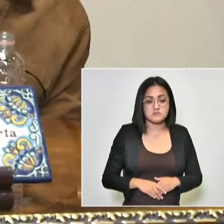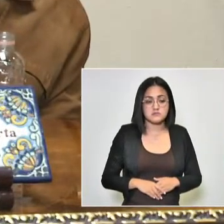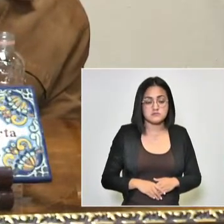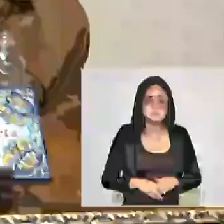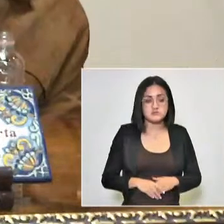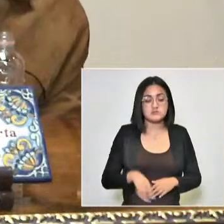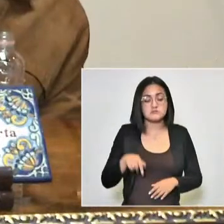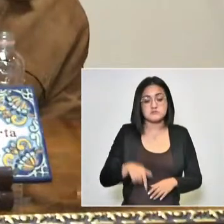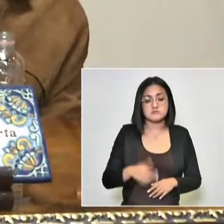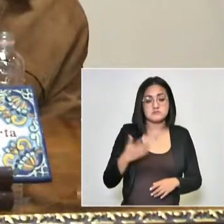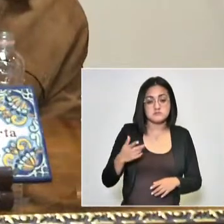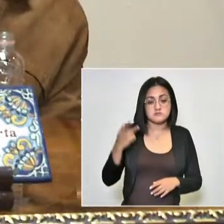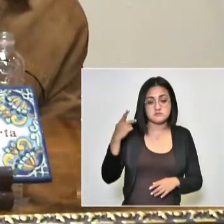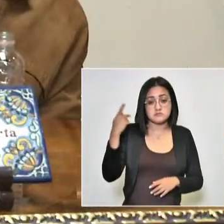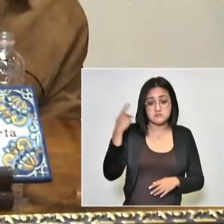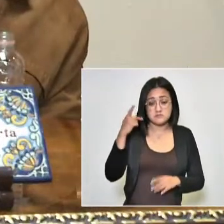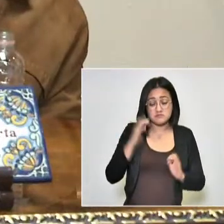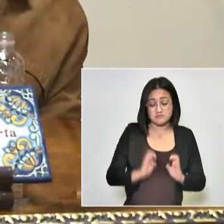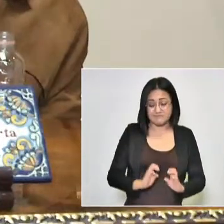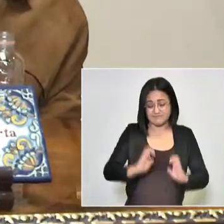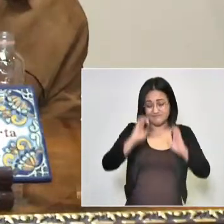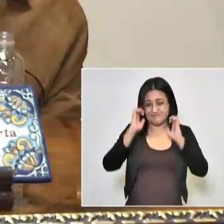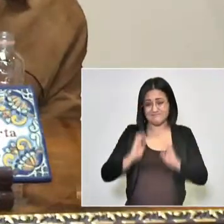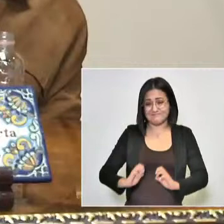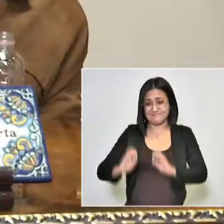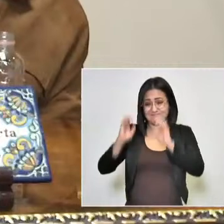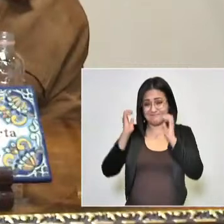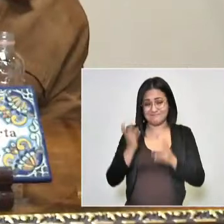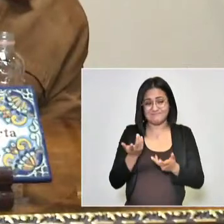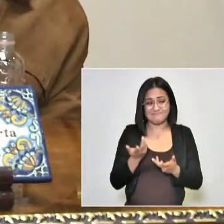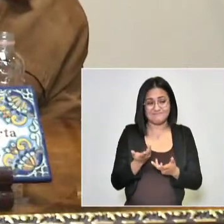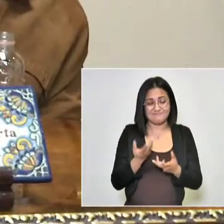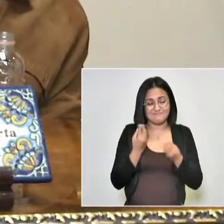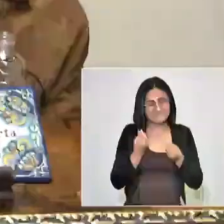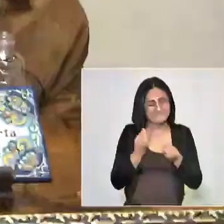tiene edificios tan altos, una población